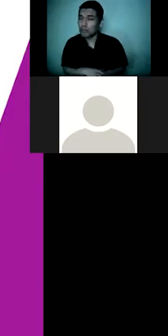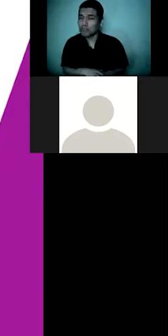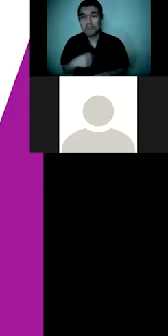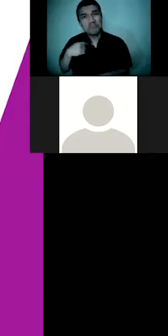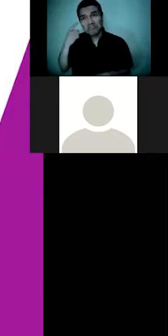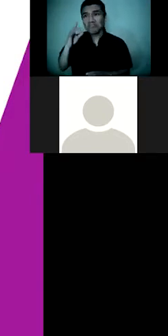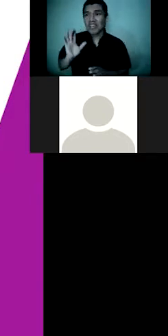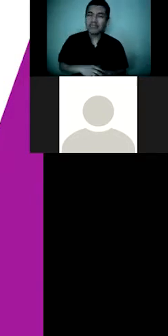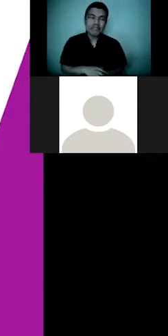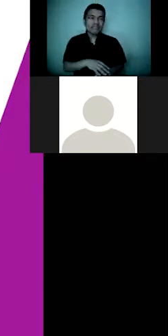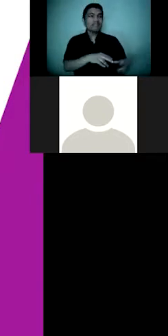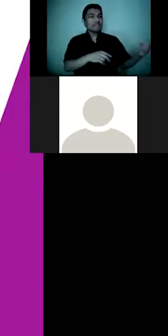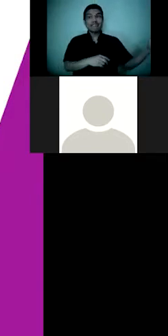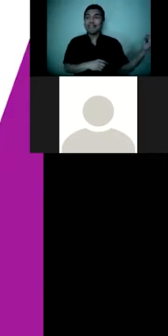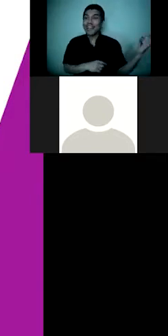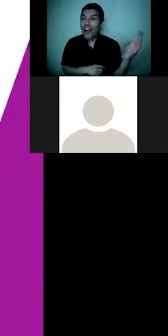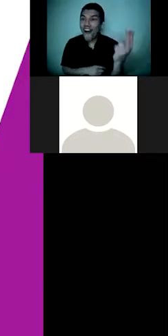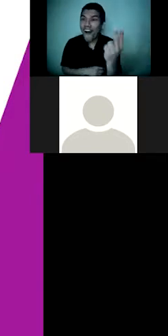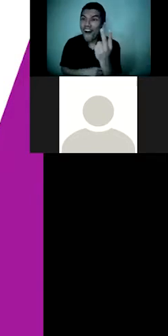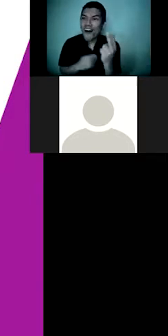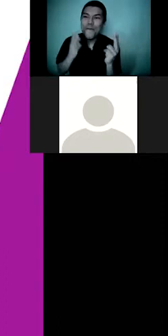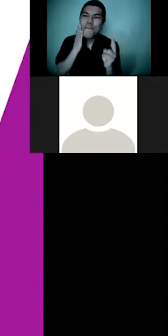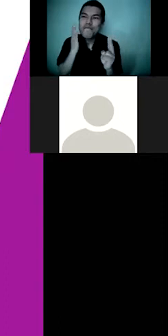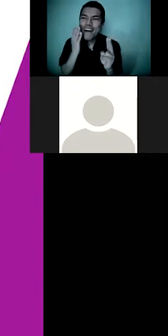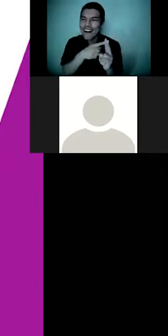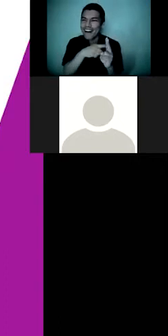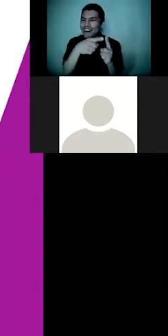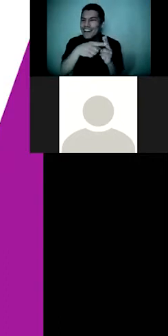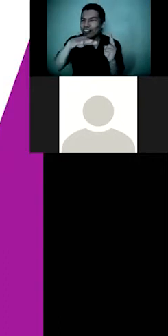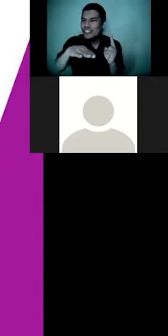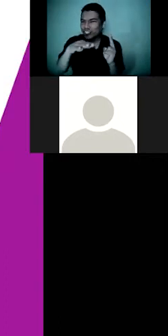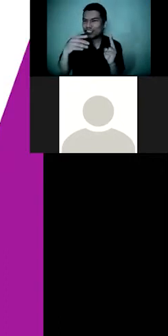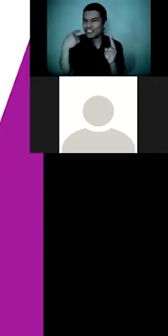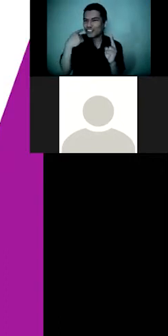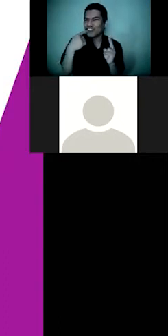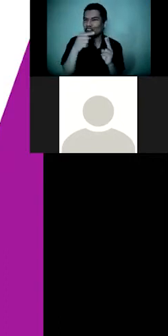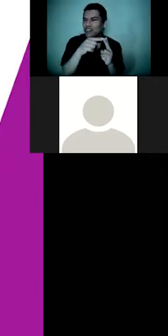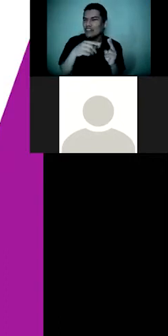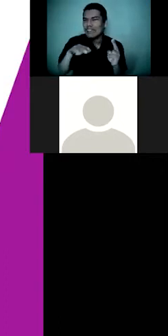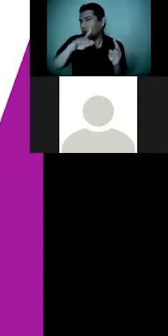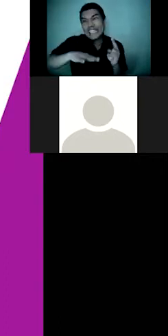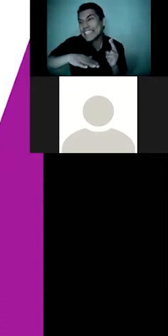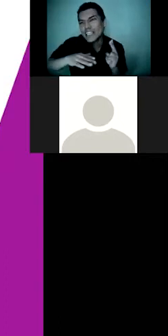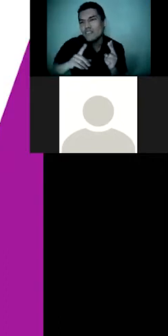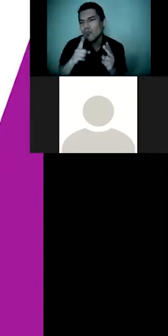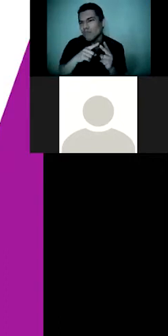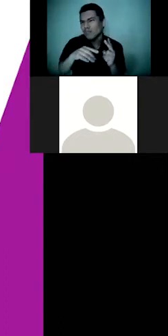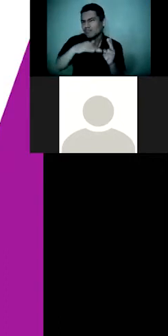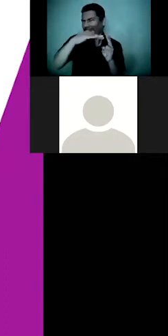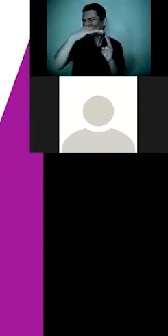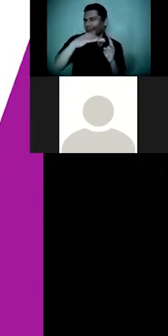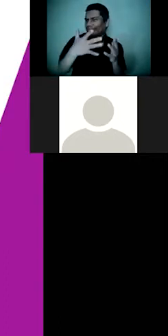bien, que háganle entrar, háganlo pasar. Ok. Pasaron los dos, la mamá y el chiquito. Estaba